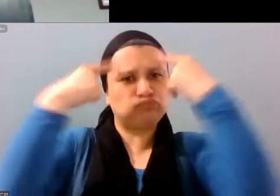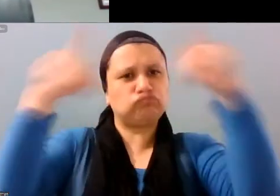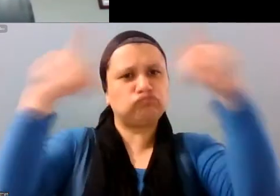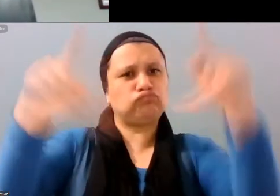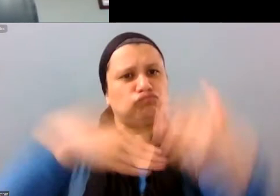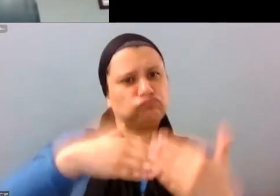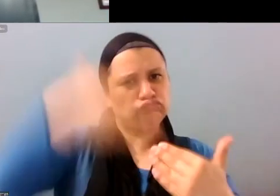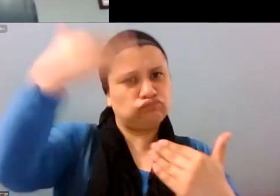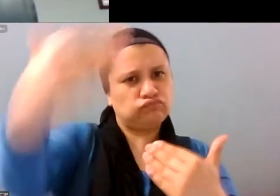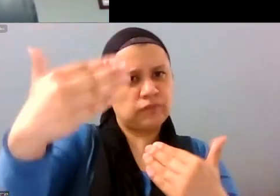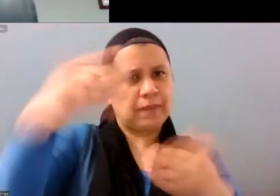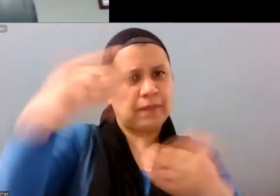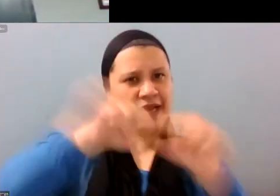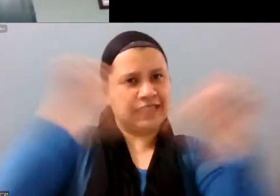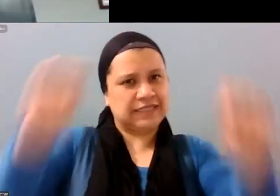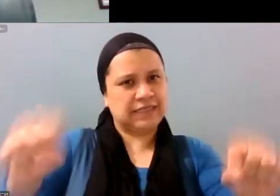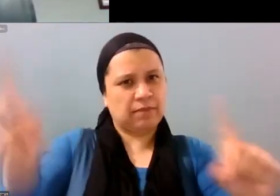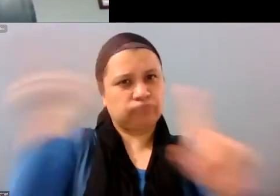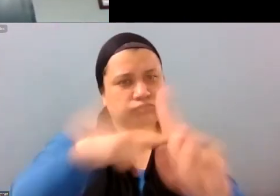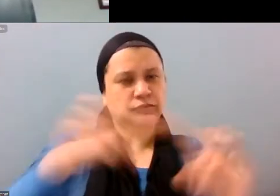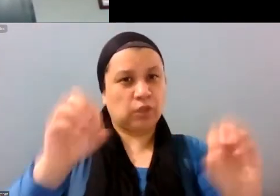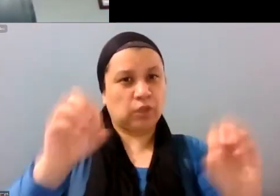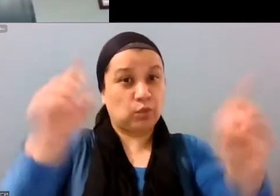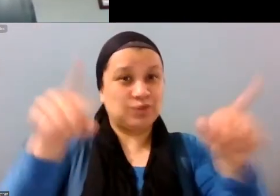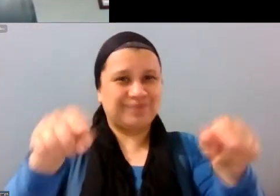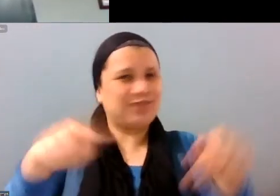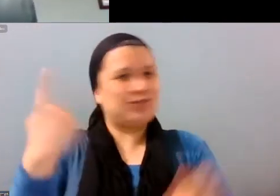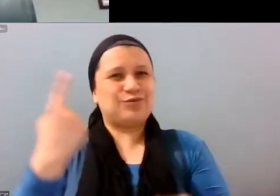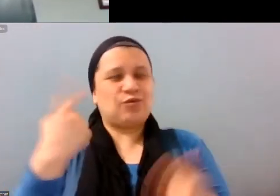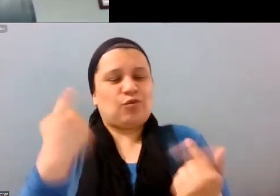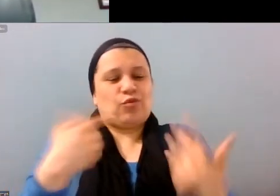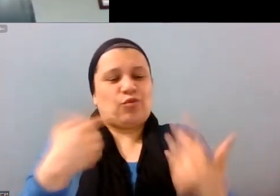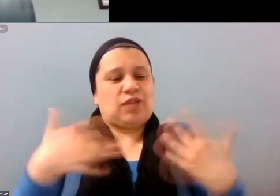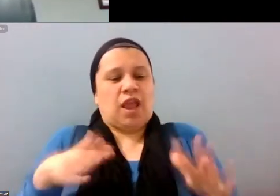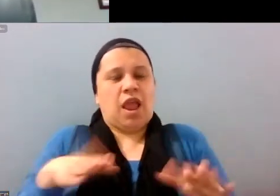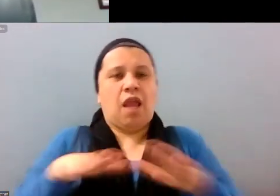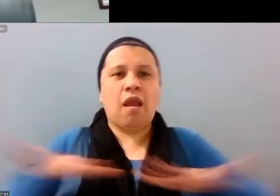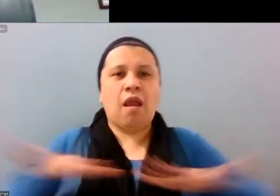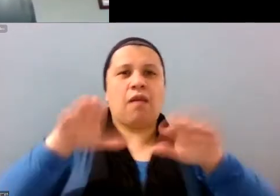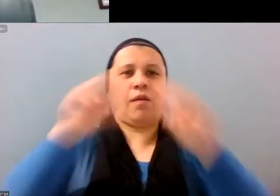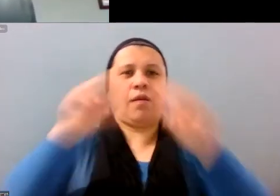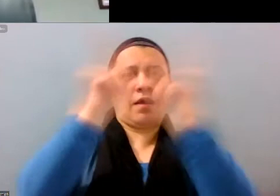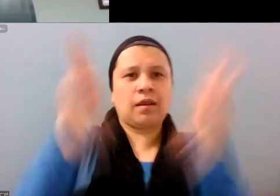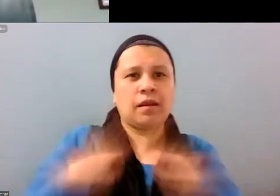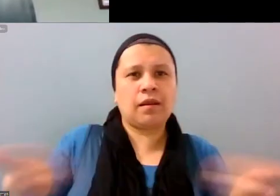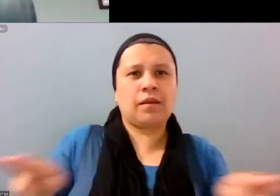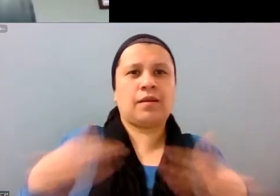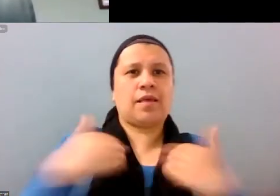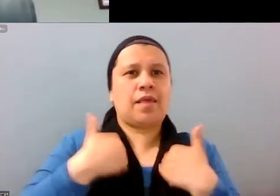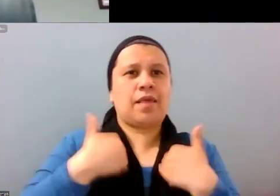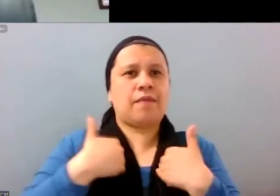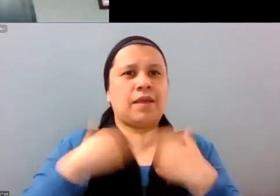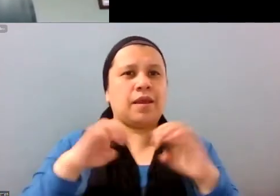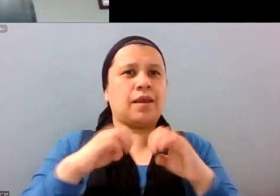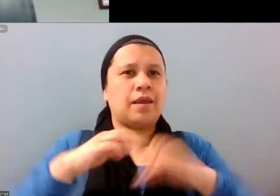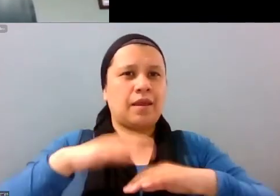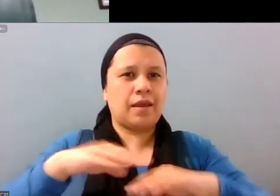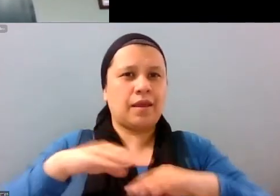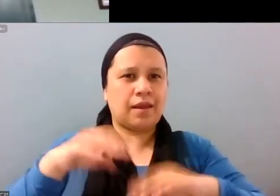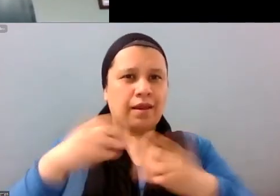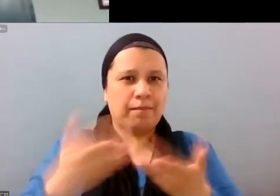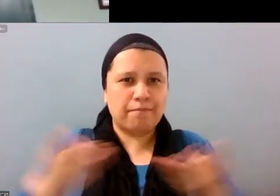del sistema educativo no es sólo contar con una plataforma o una un equipamiento determinado sino